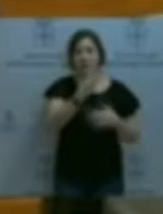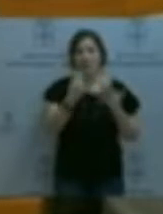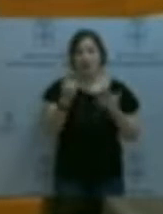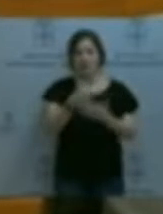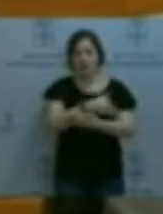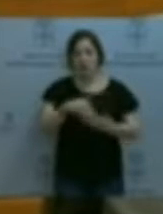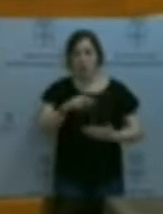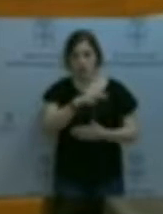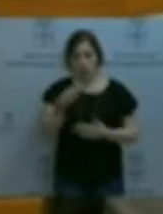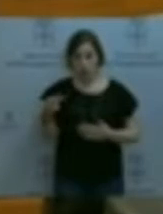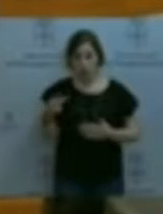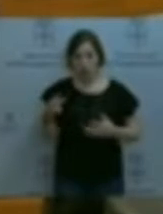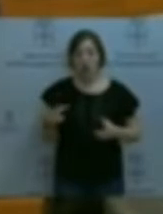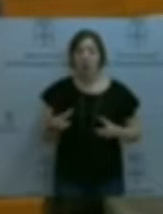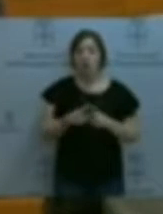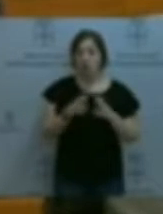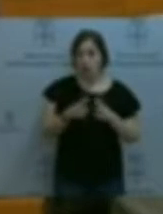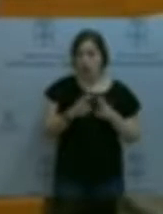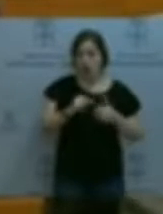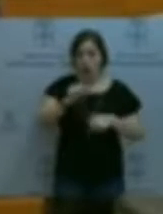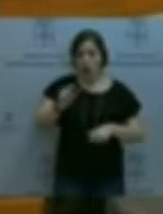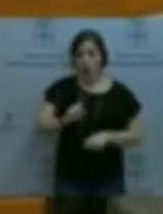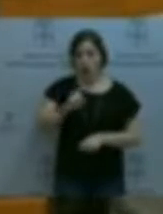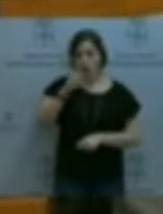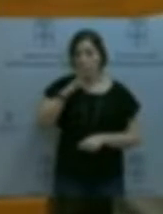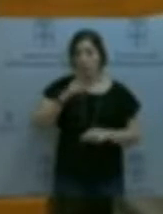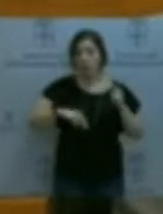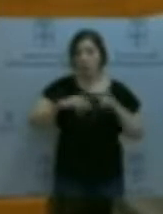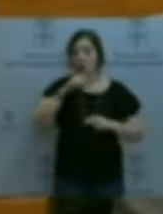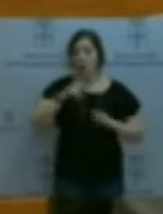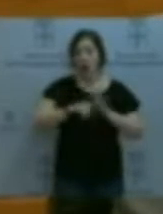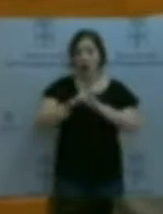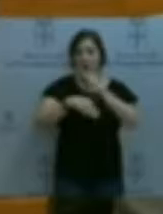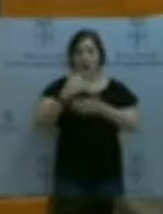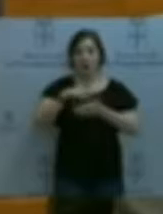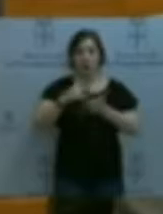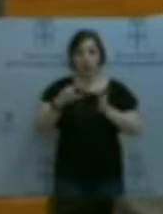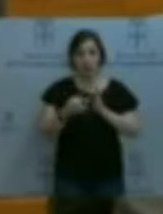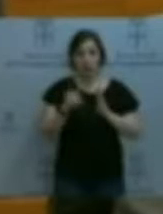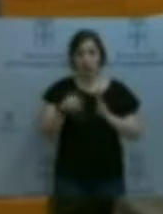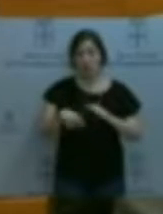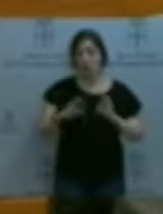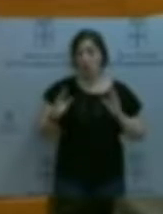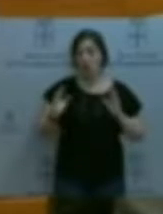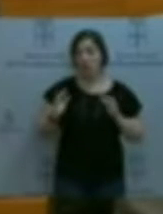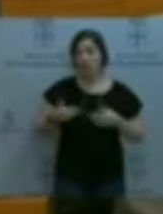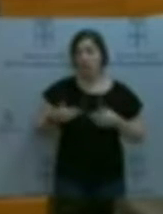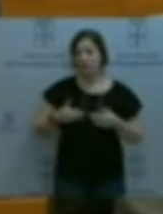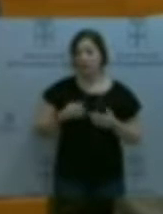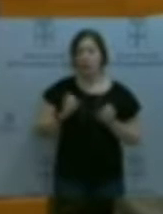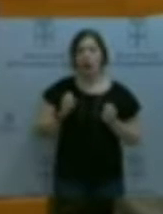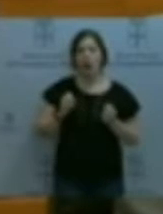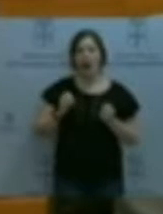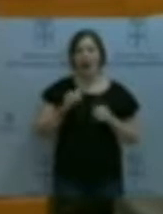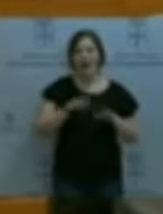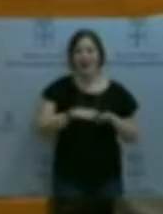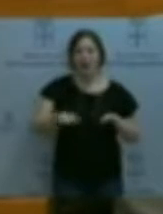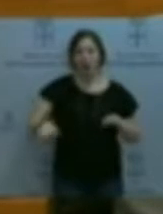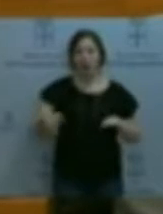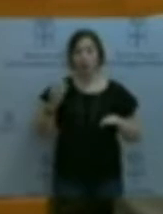para el avance de este proyecto, un chamizo de estación en los alrededores de Gijón y un túnel